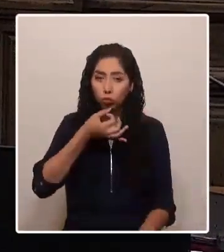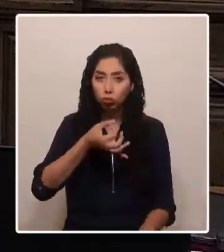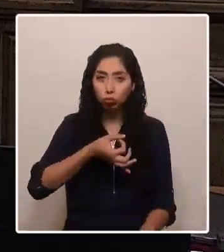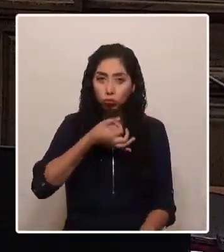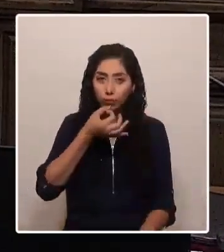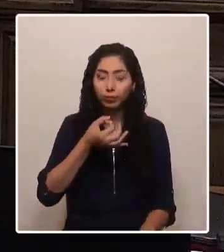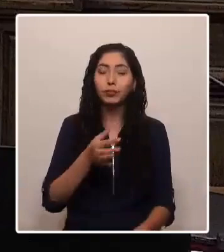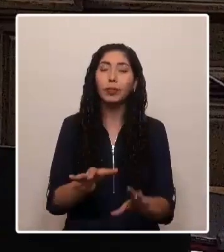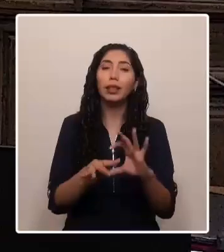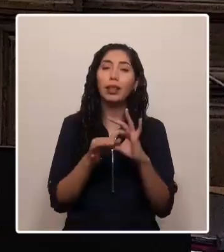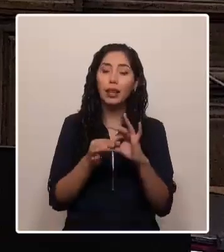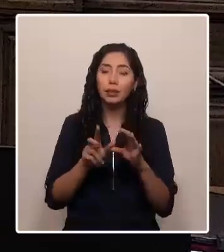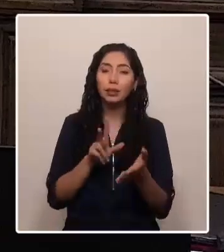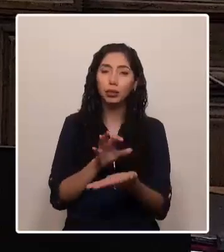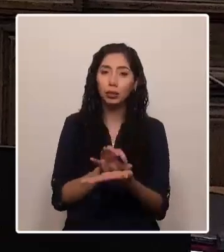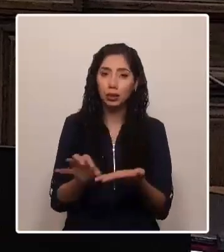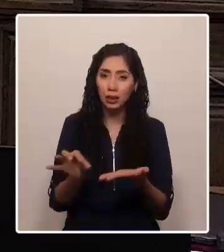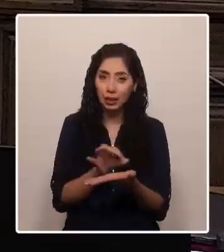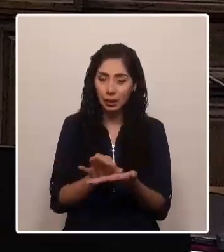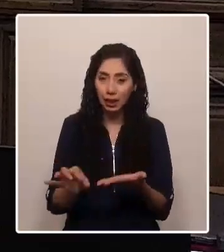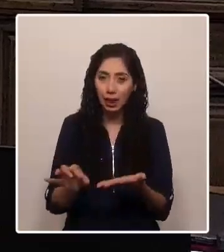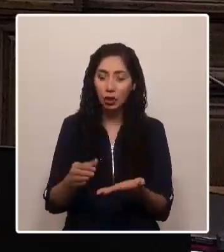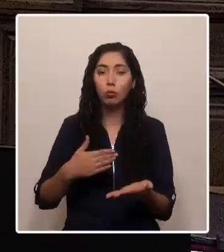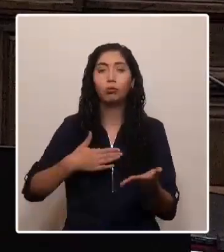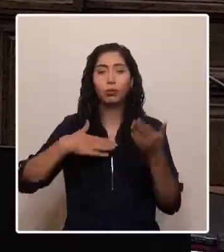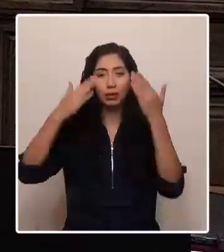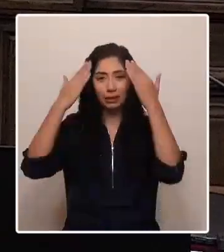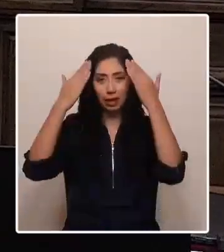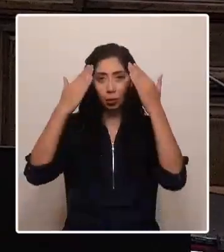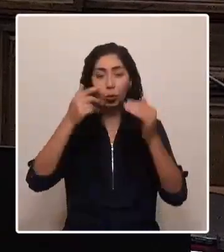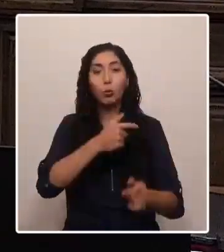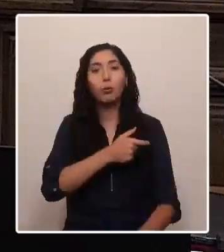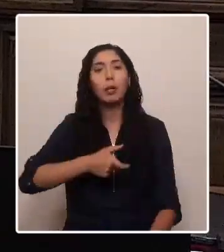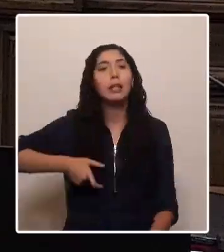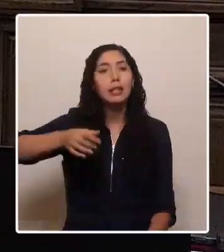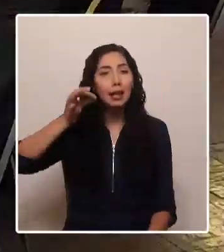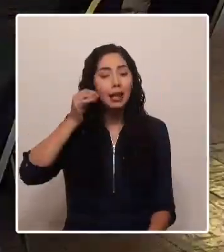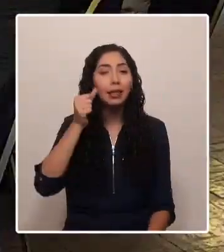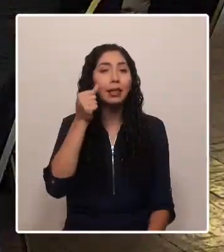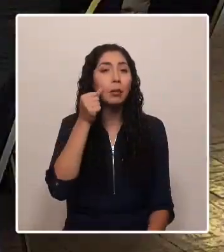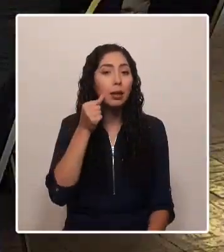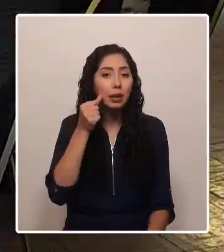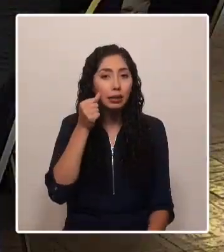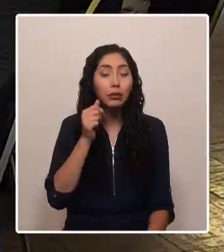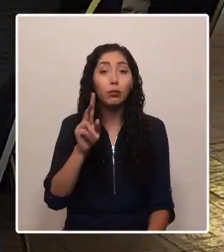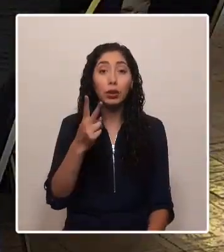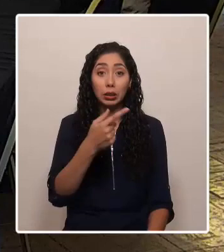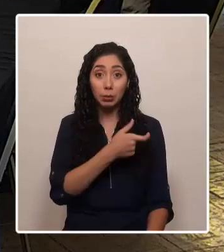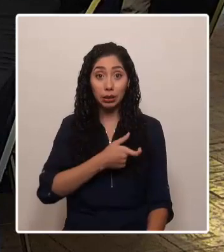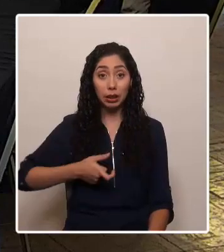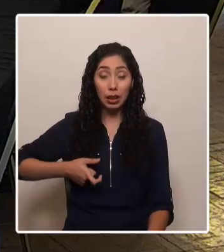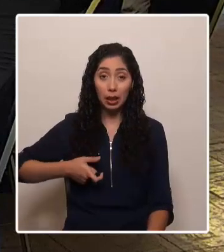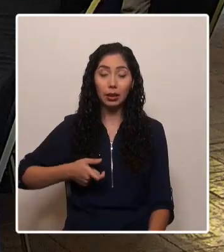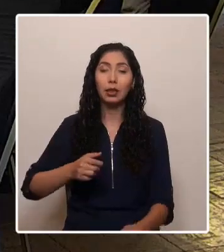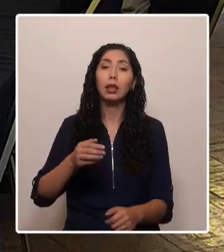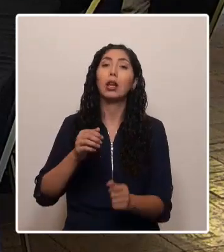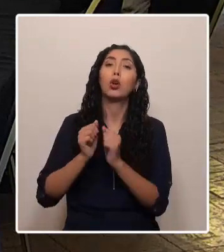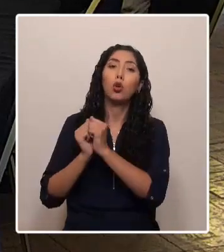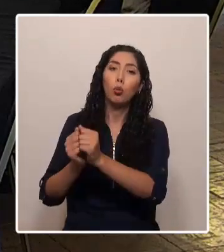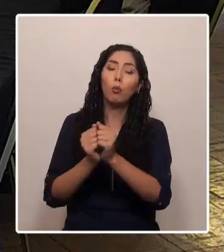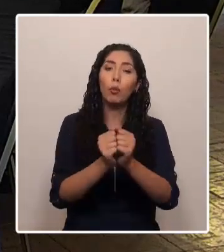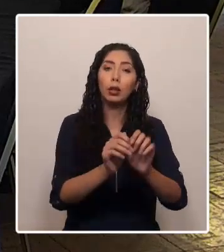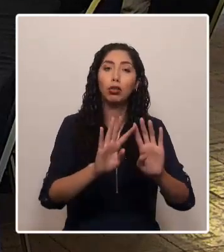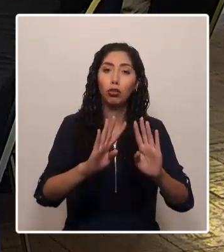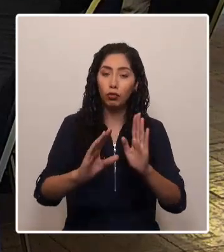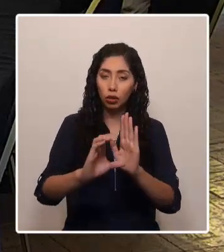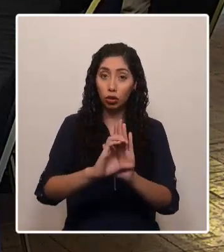Gracias, señor secretario. Mis saludos a la presidenta María Alicia Quinteros, vicepresidente y compañeros convencionales. El